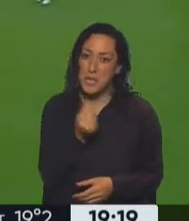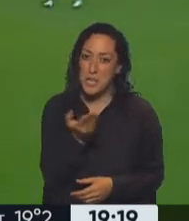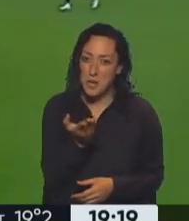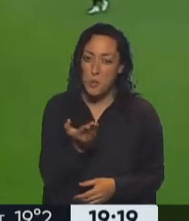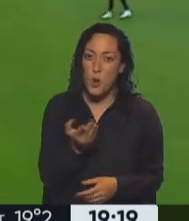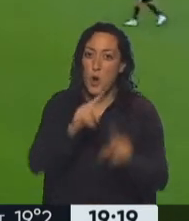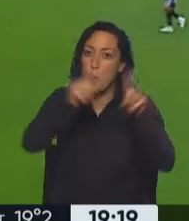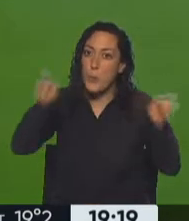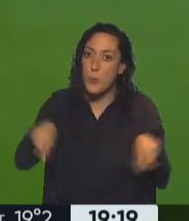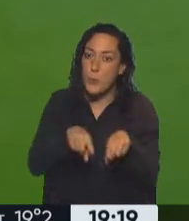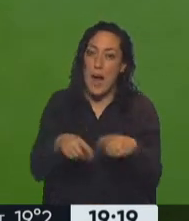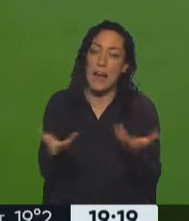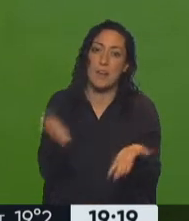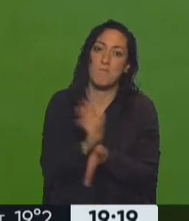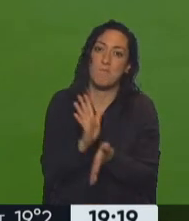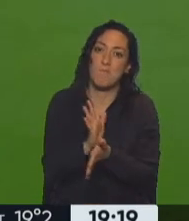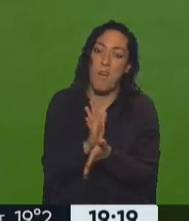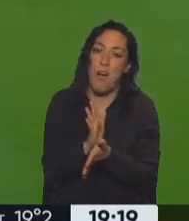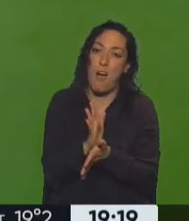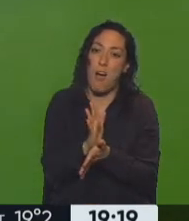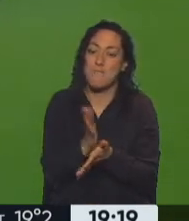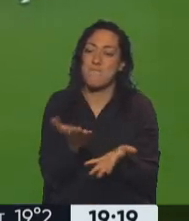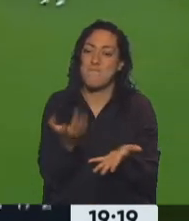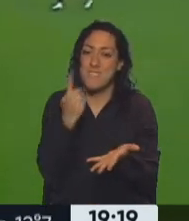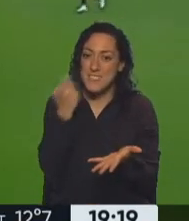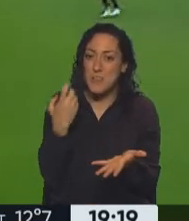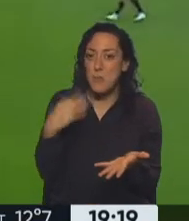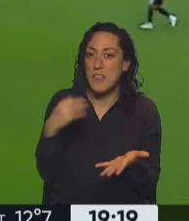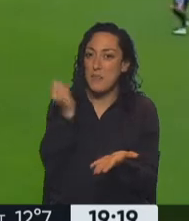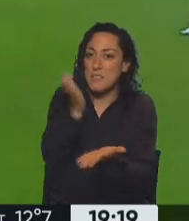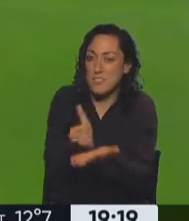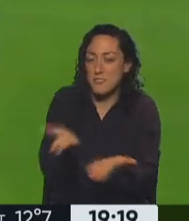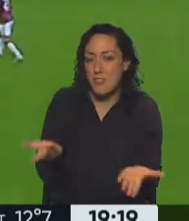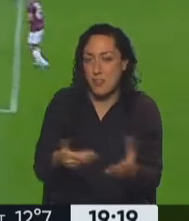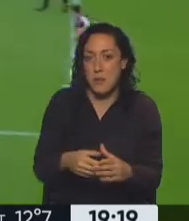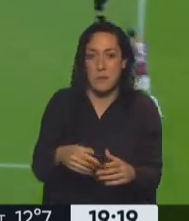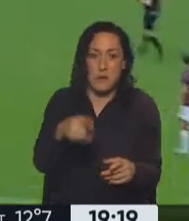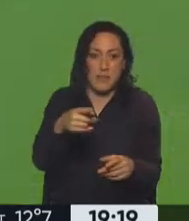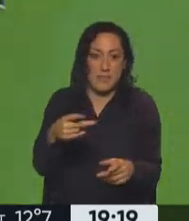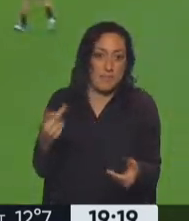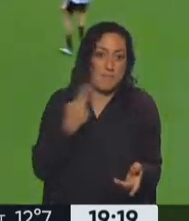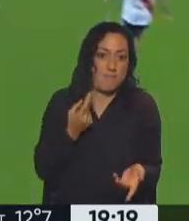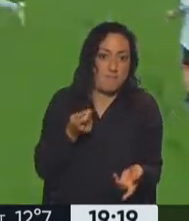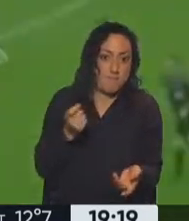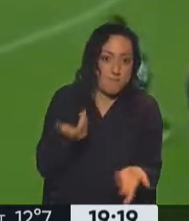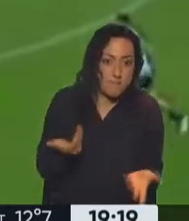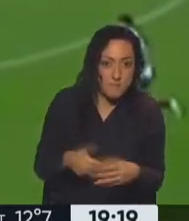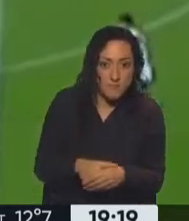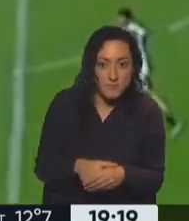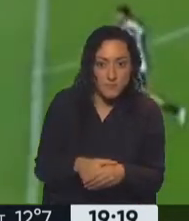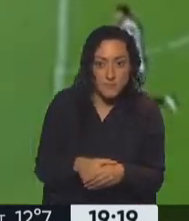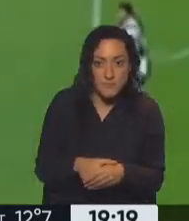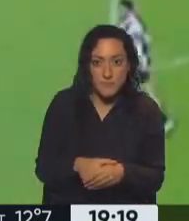VAR debería... Eso te iba a decir. De alguna u otra manera ser sancionado. Sí. Es penal. Mirá. Pero bueno. Ahí está, clarito.